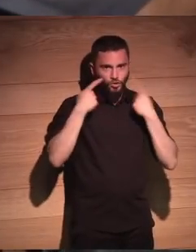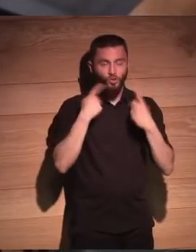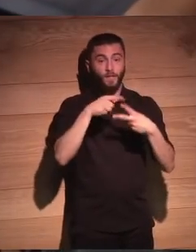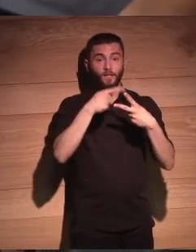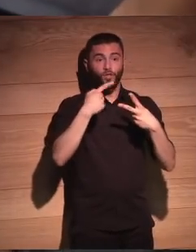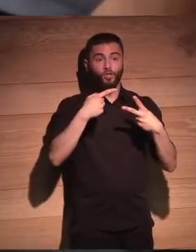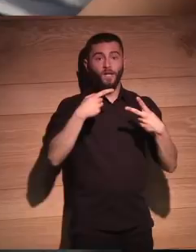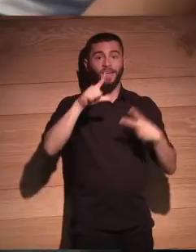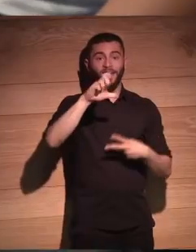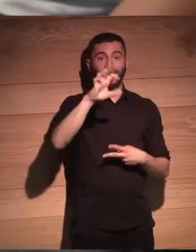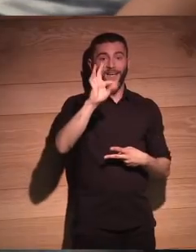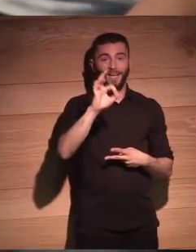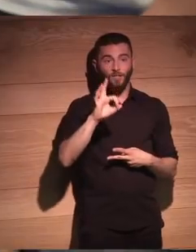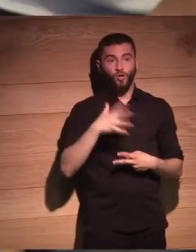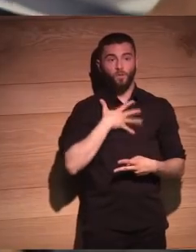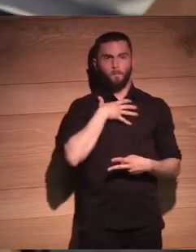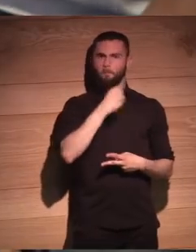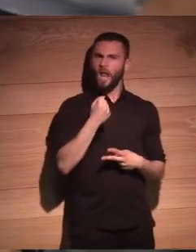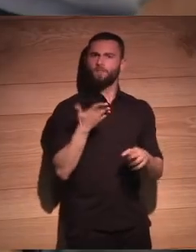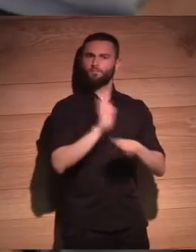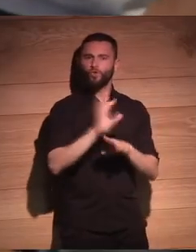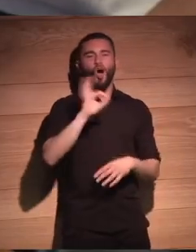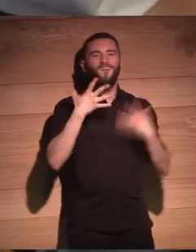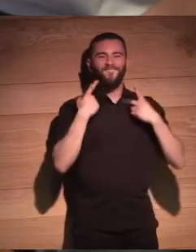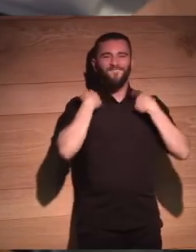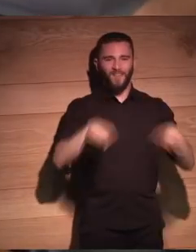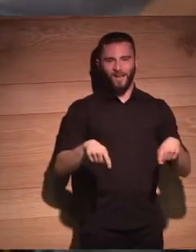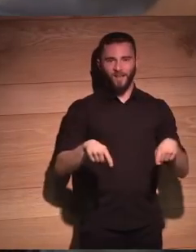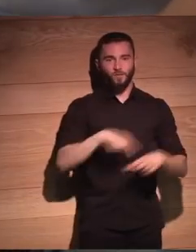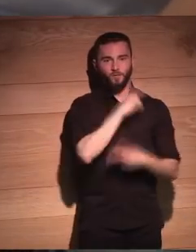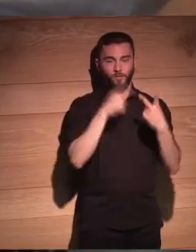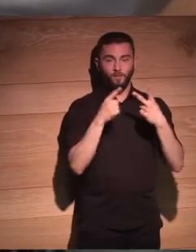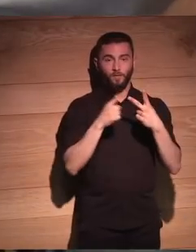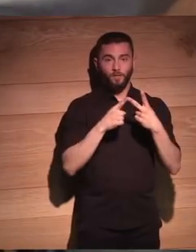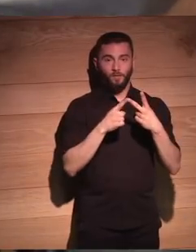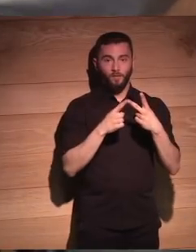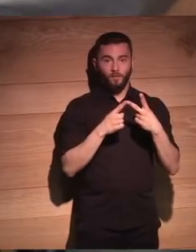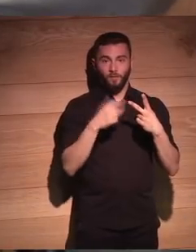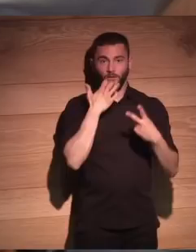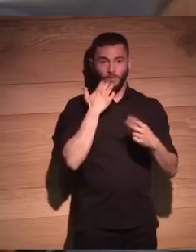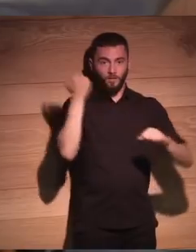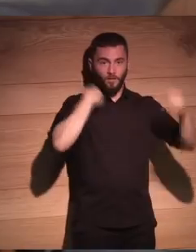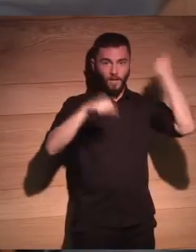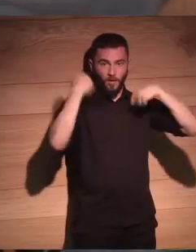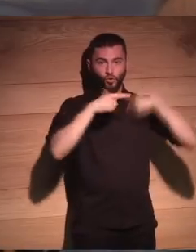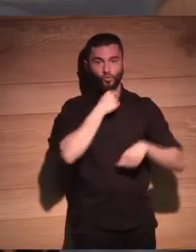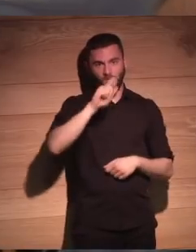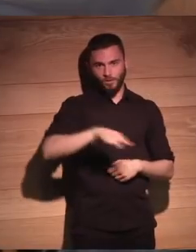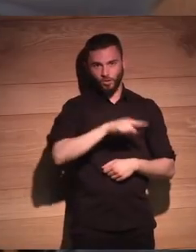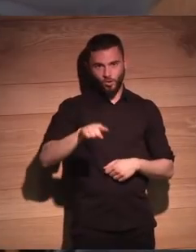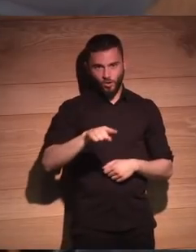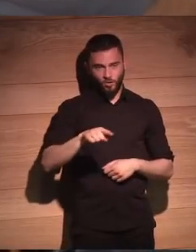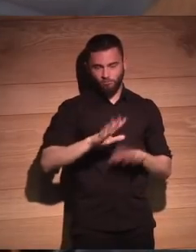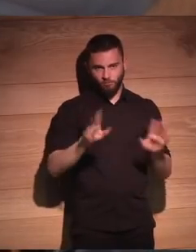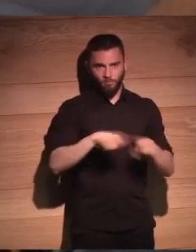apuesta atrevida o es un fracaso? Y la segunda, independientemente de si os gusta el actor para reencarnar al personaje, ¿creéis